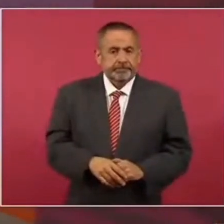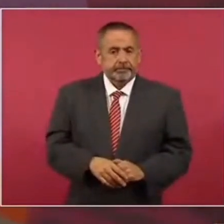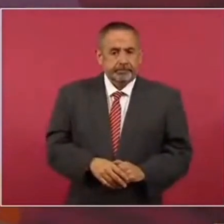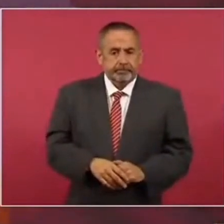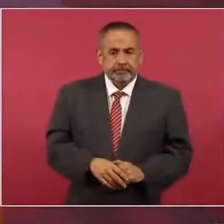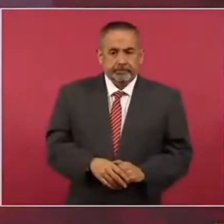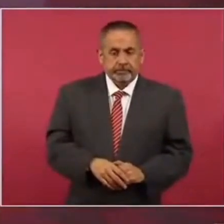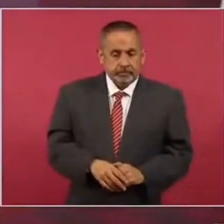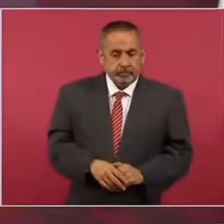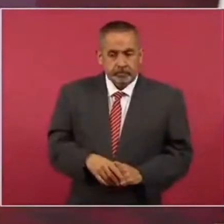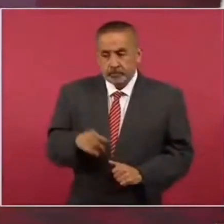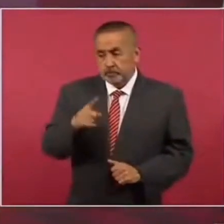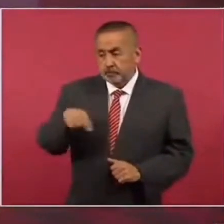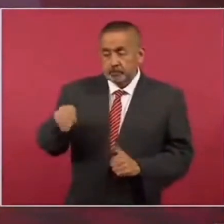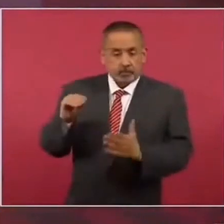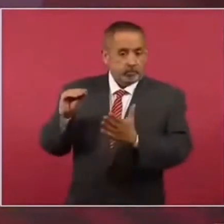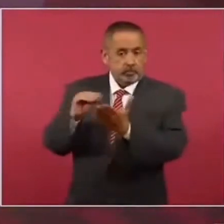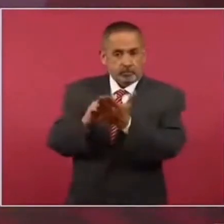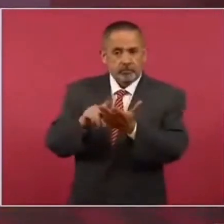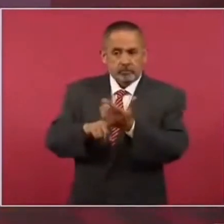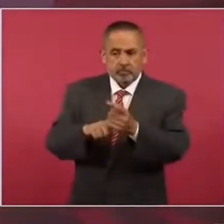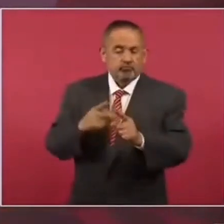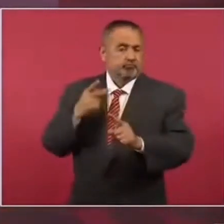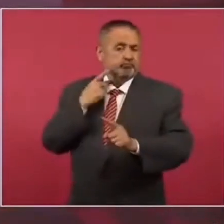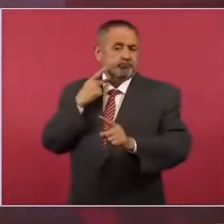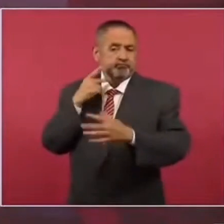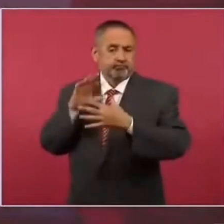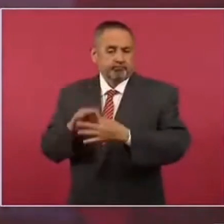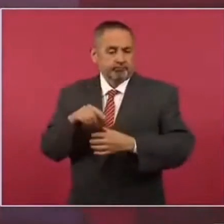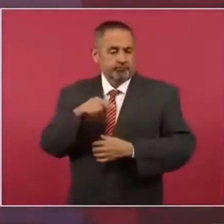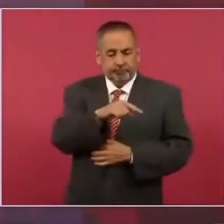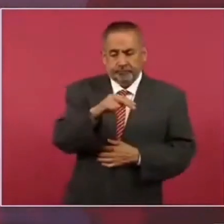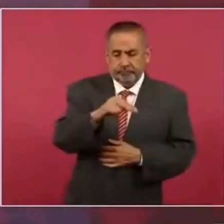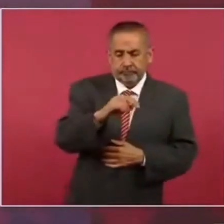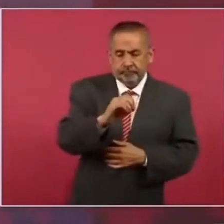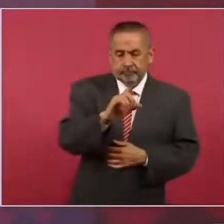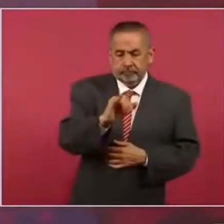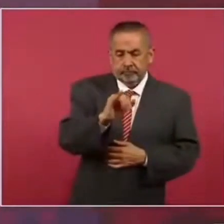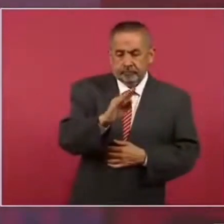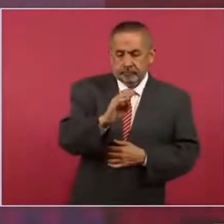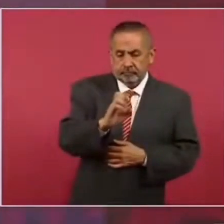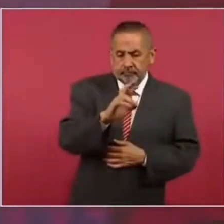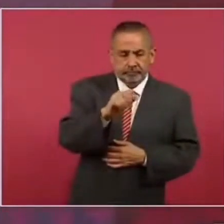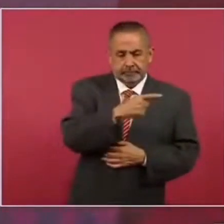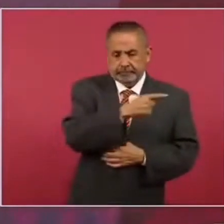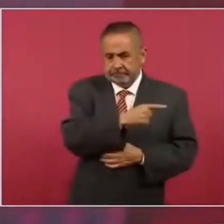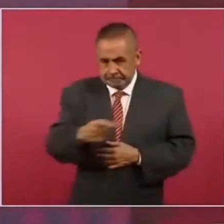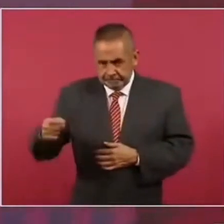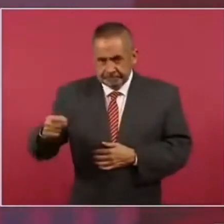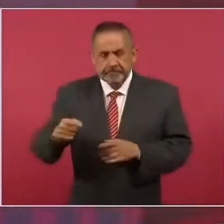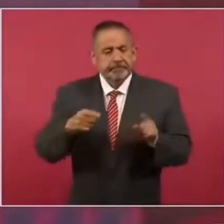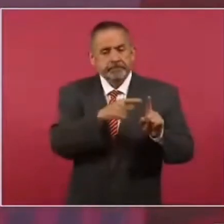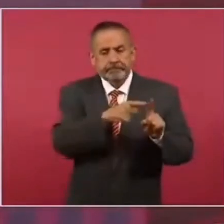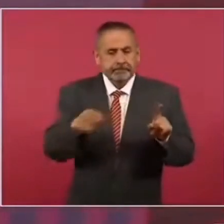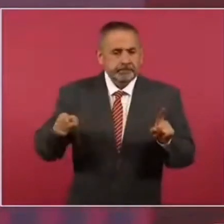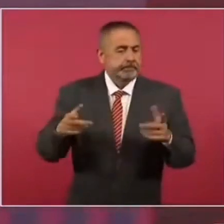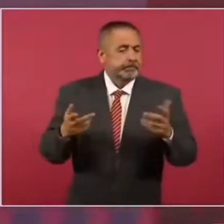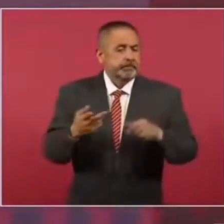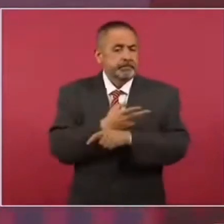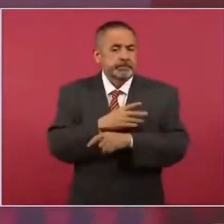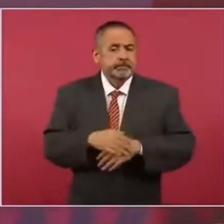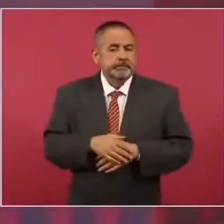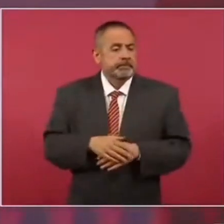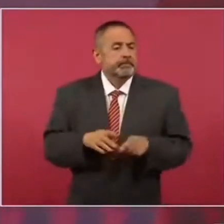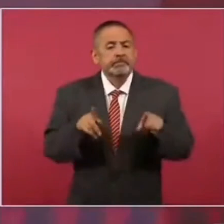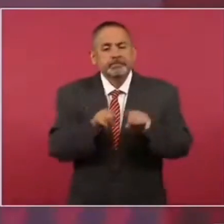Cuando se establece la política neoliberal, pues lo que